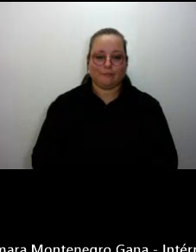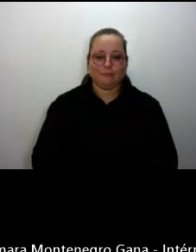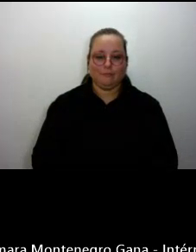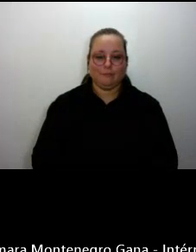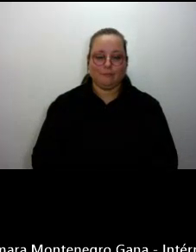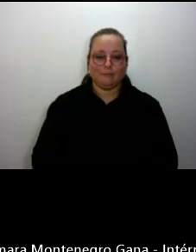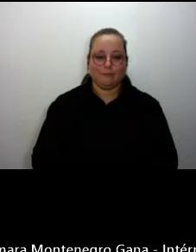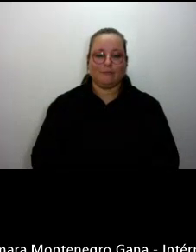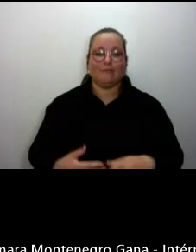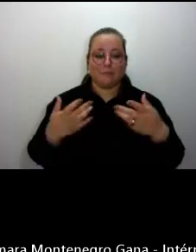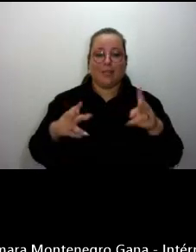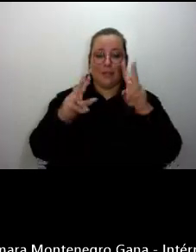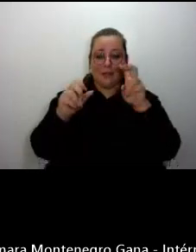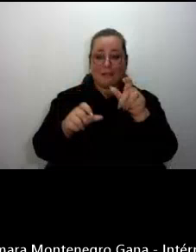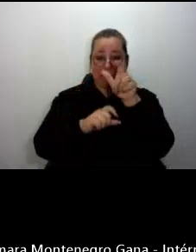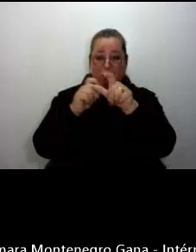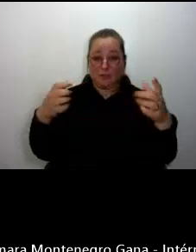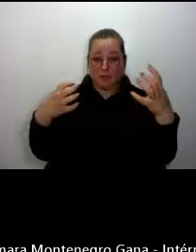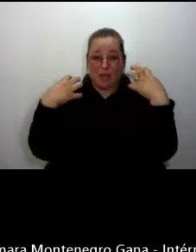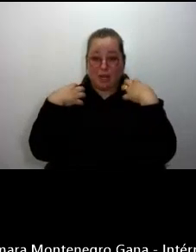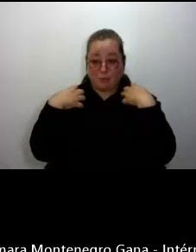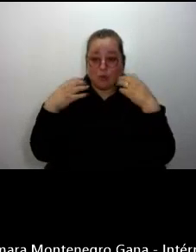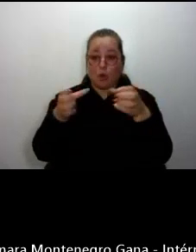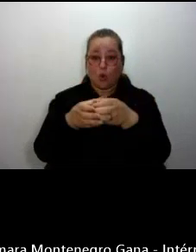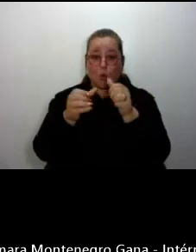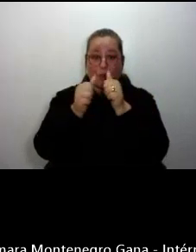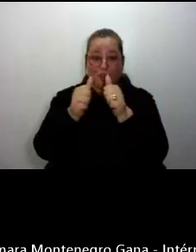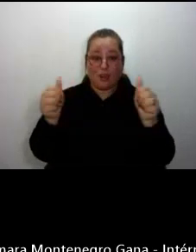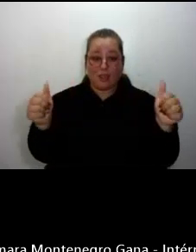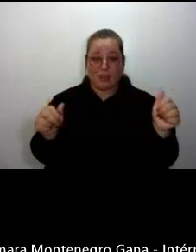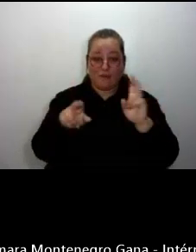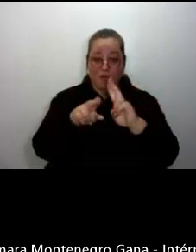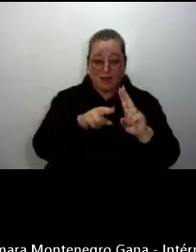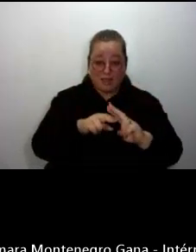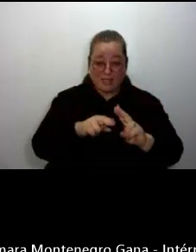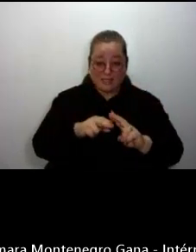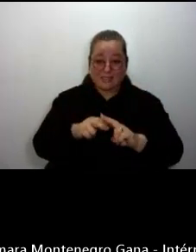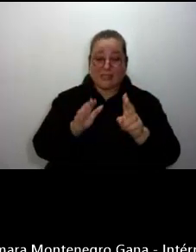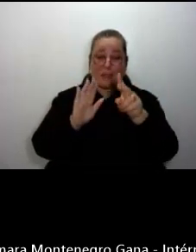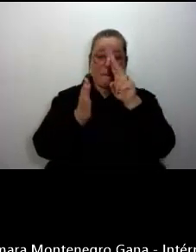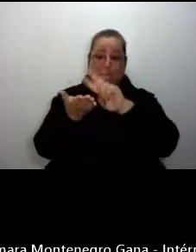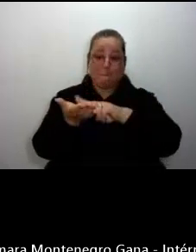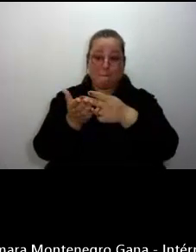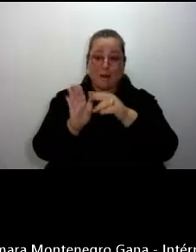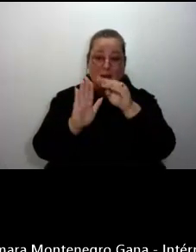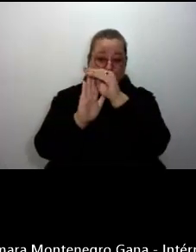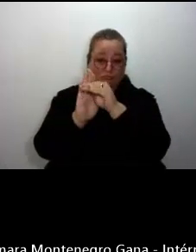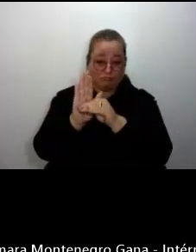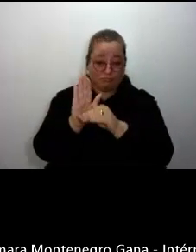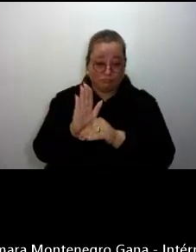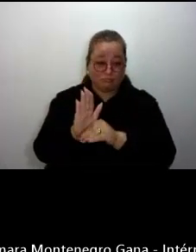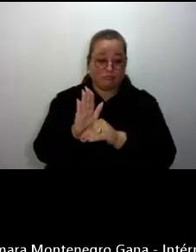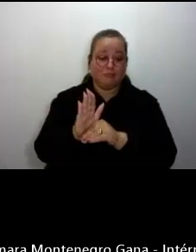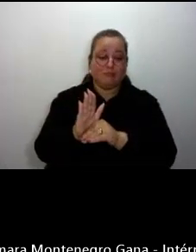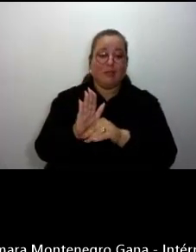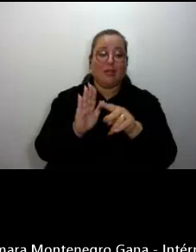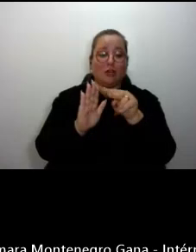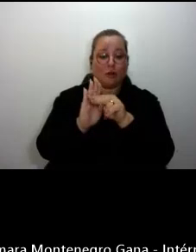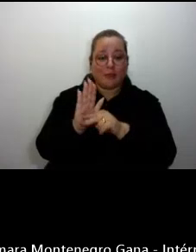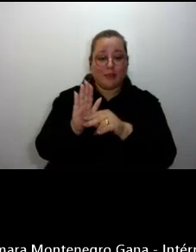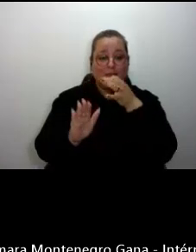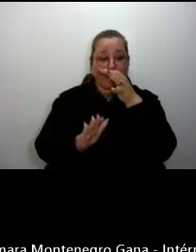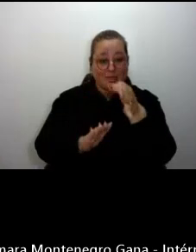En cuanto al rol de los sostenedores y los equipos directivos en la elaboración de los planes de acompañamiento emocional y conductual, la normativa establece